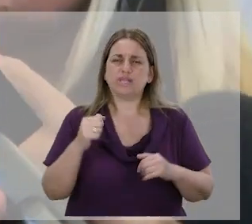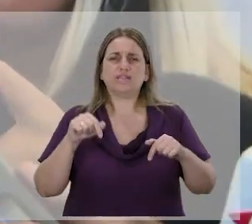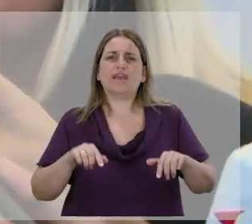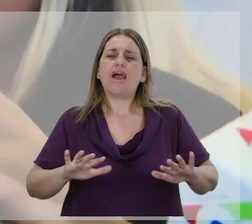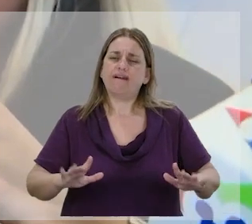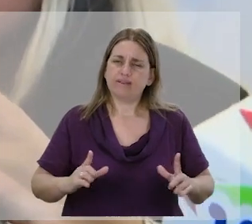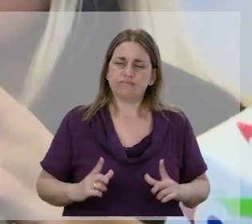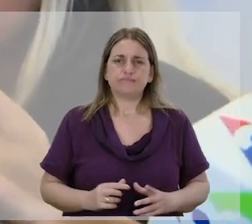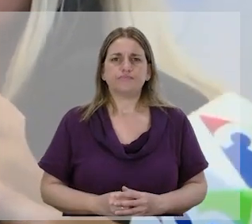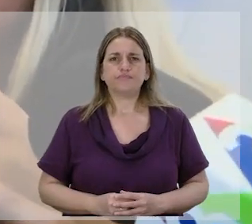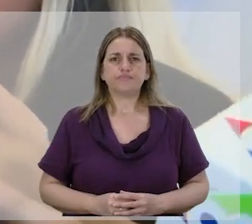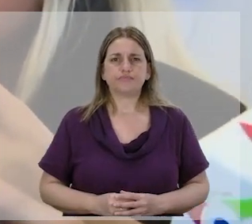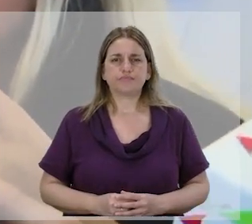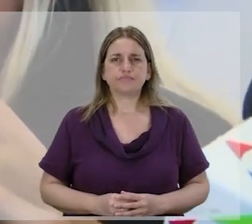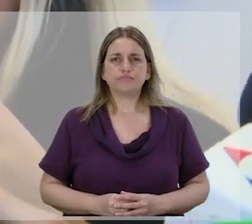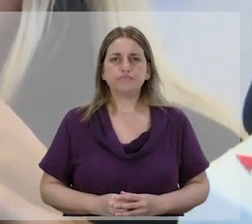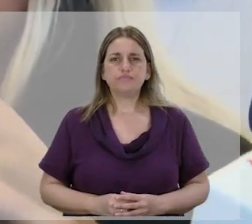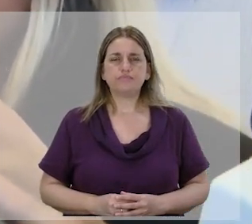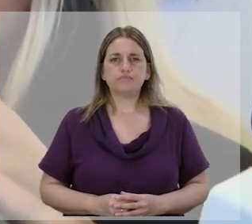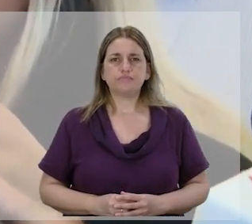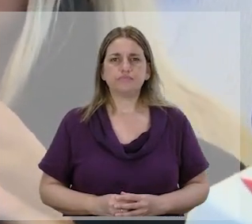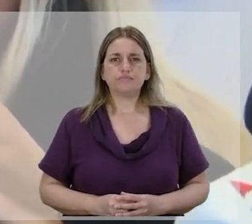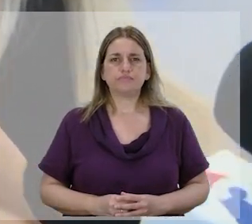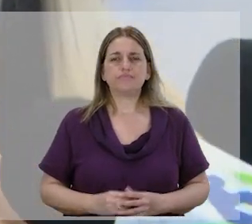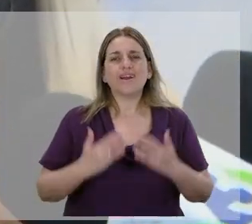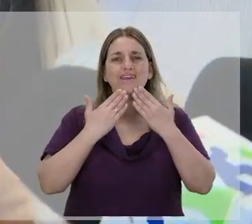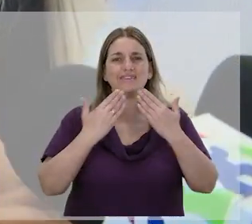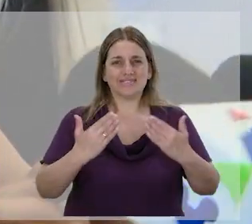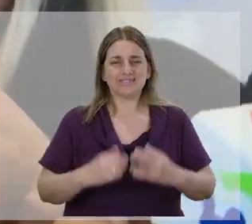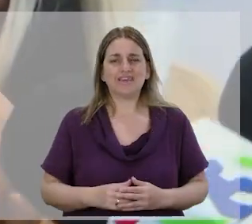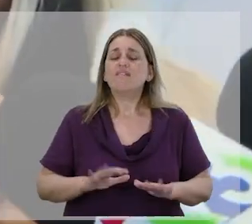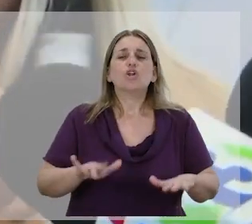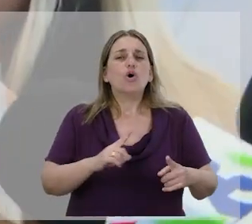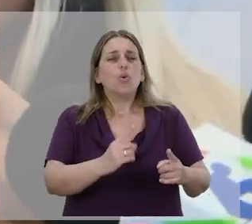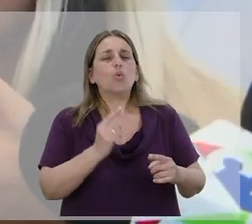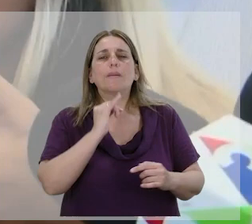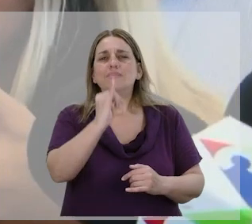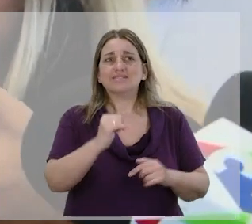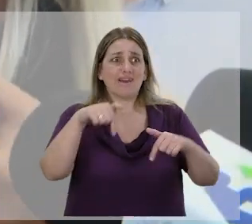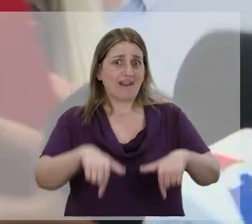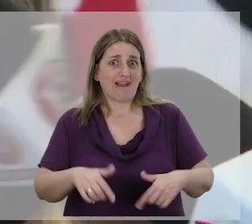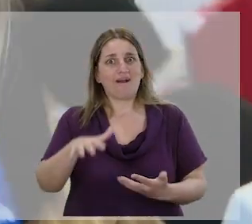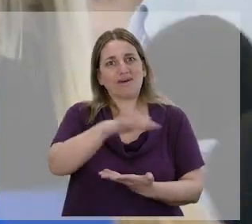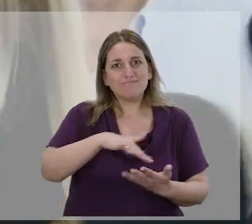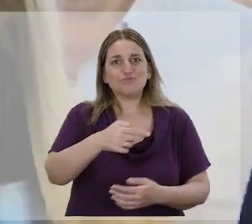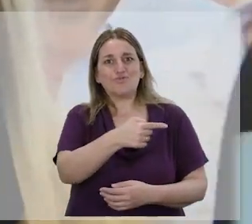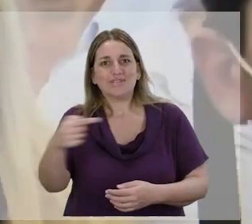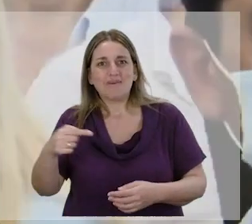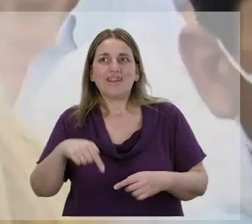realmente tenían información importante o trascendente de estos efectos. ¿Se sorprendió por esa decisión? No.